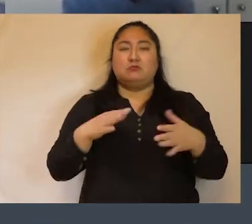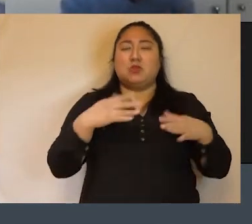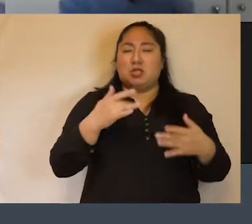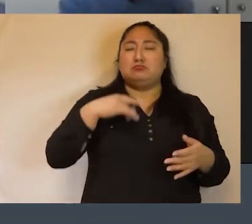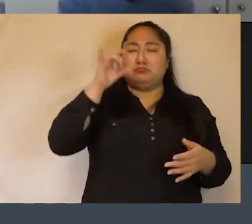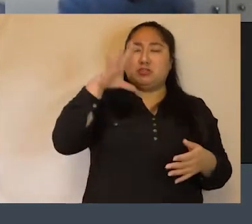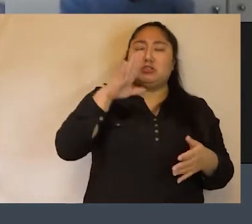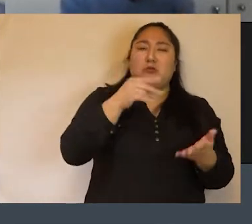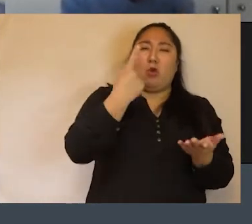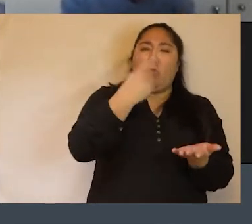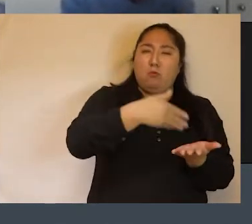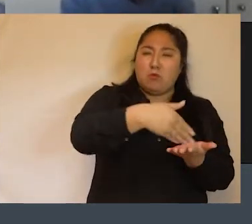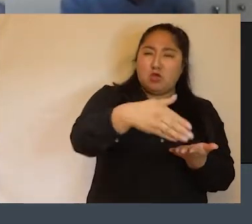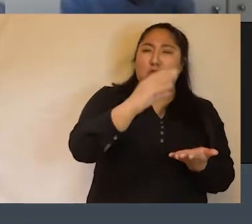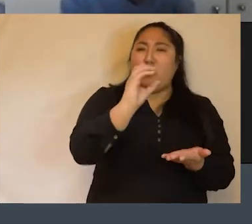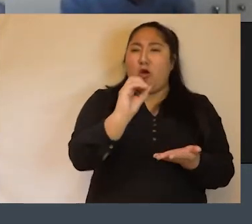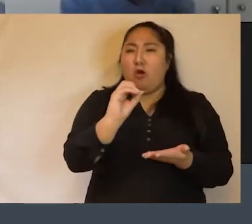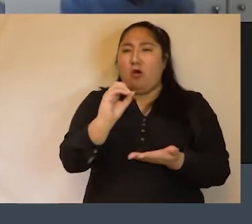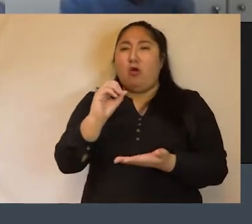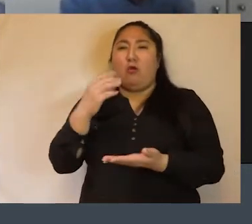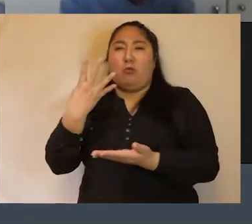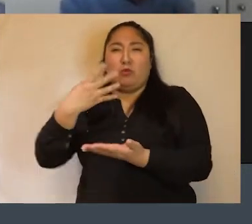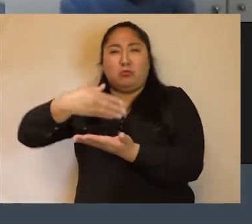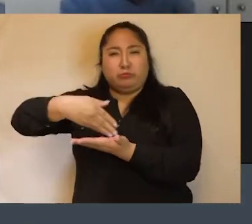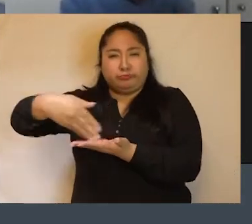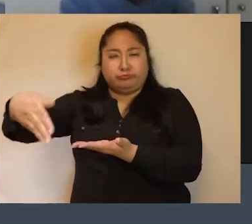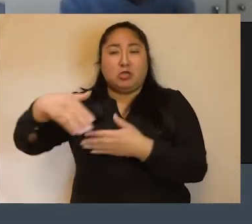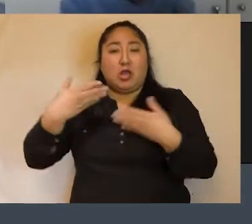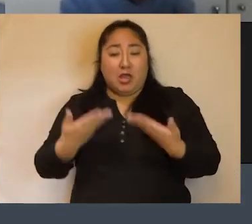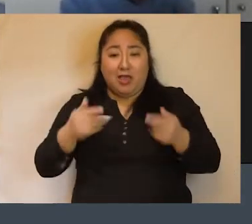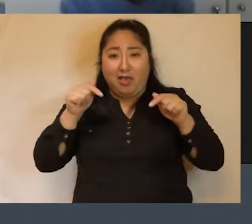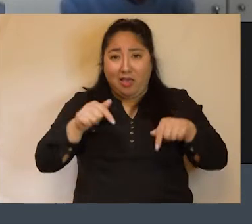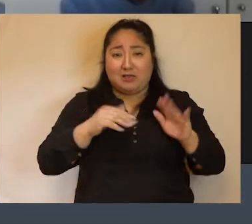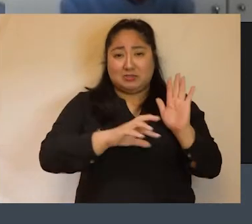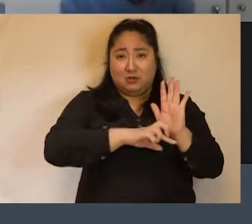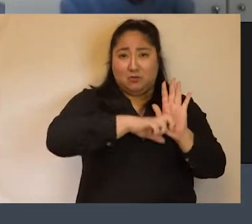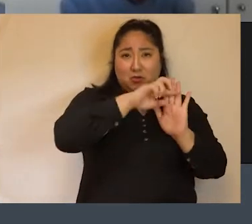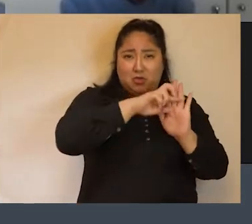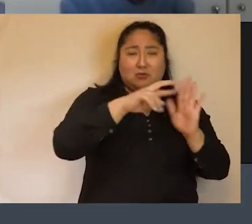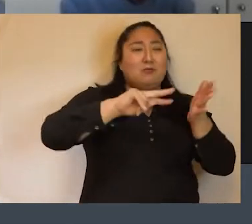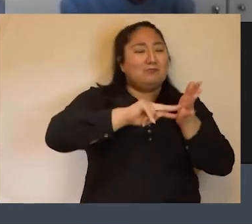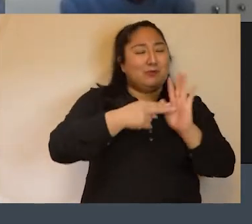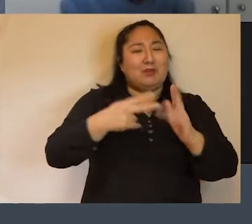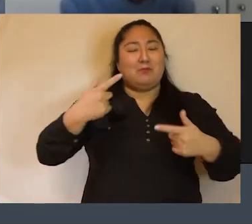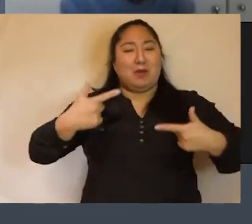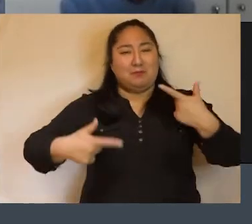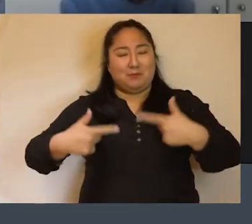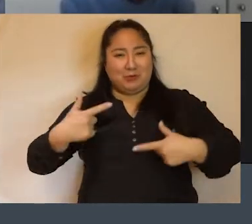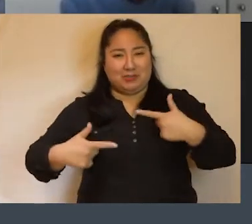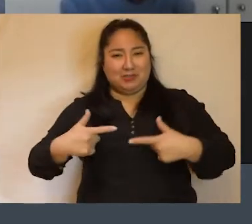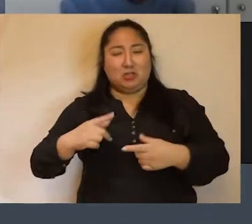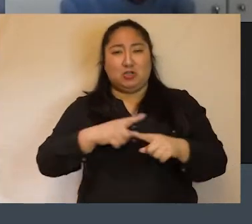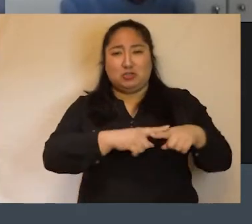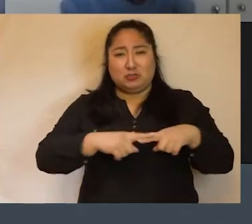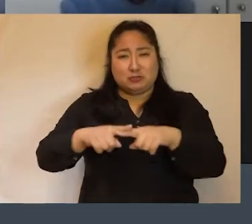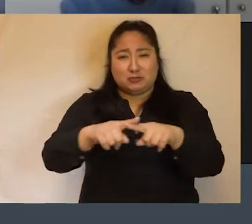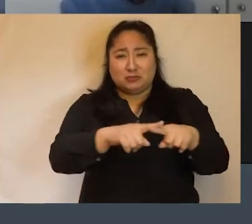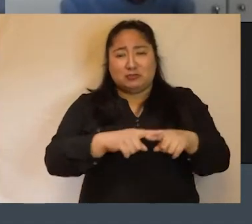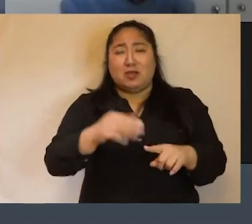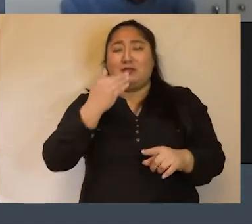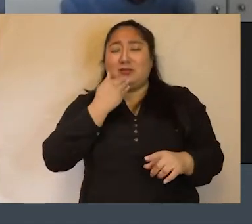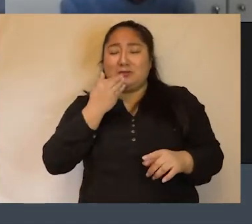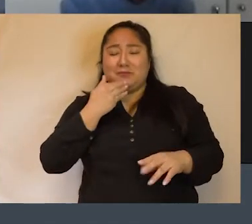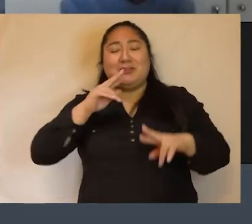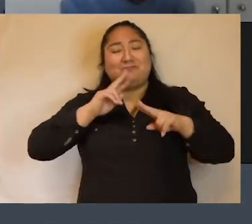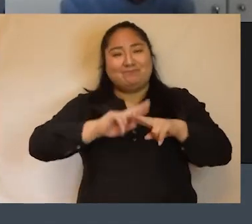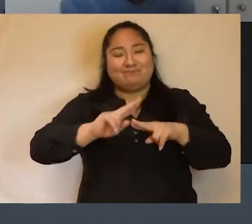de entre el 1.000.000 a los 4.300.000. Ese elemento, además de ser un problema político, social, ha gatillado